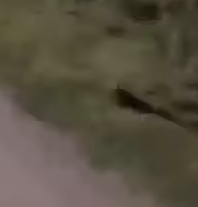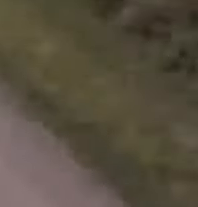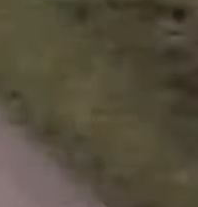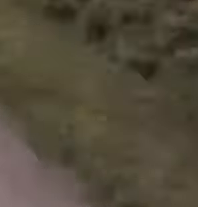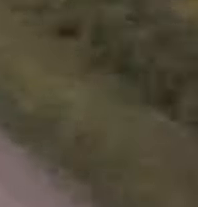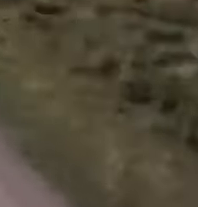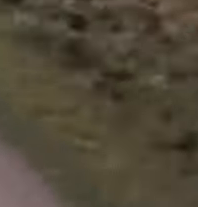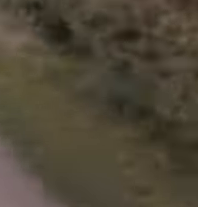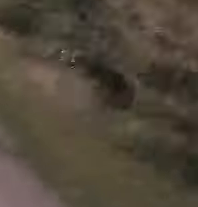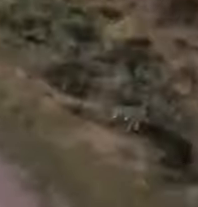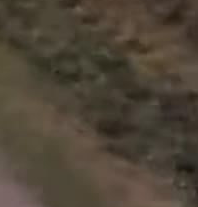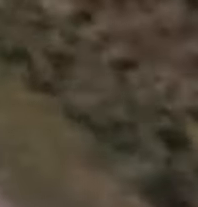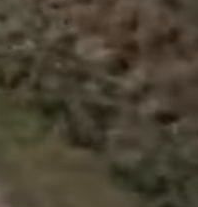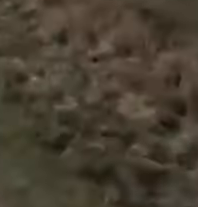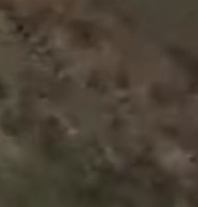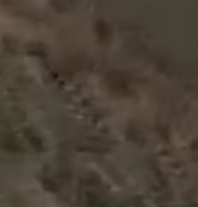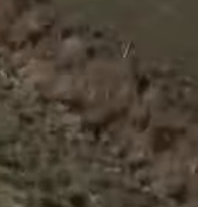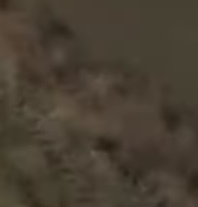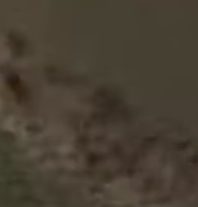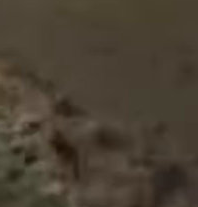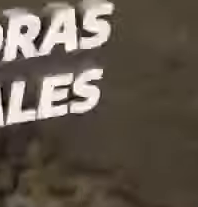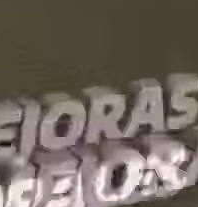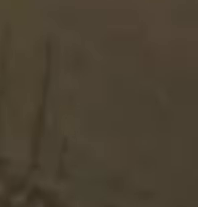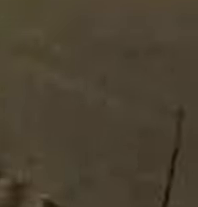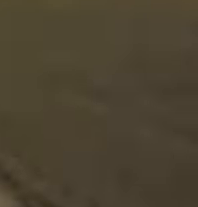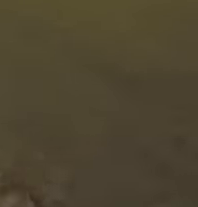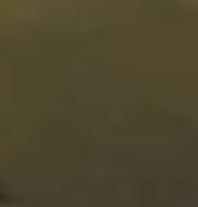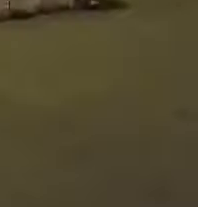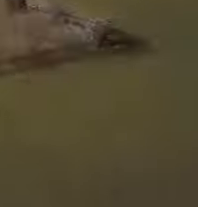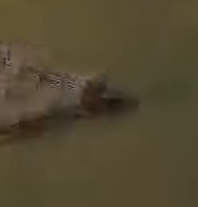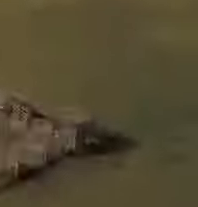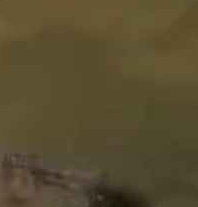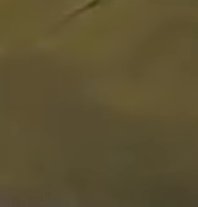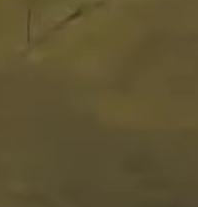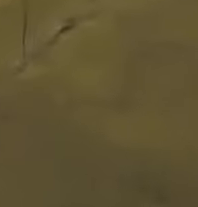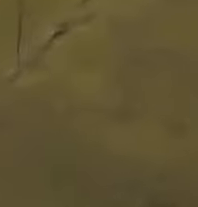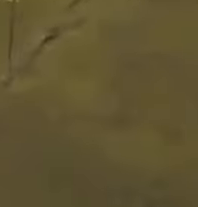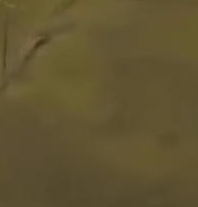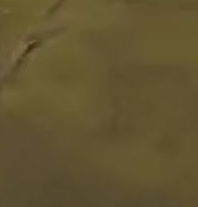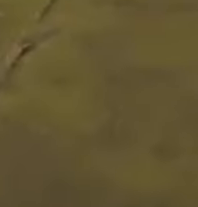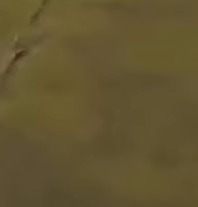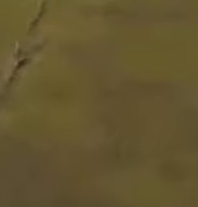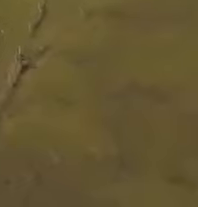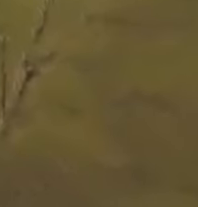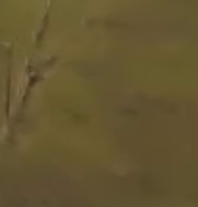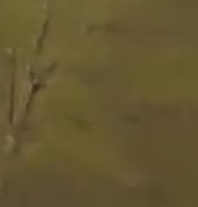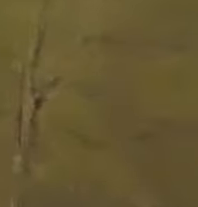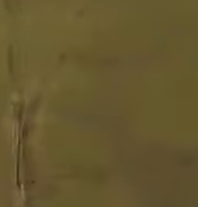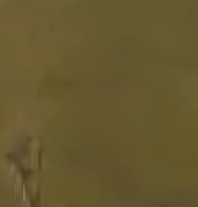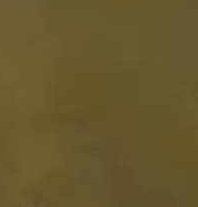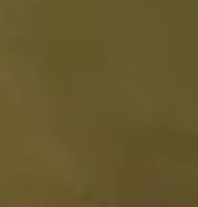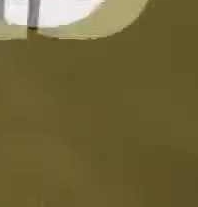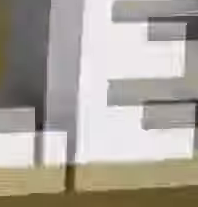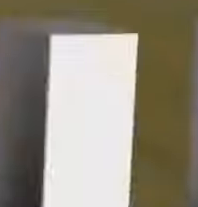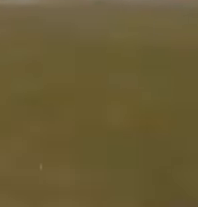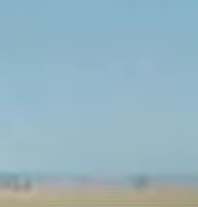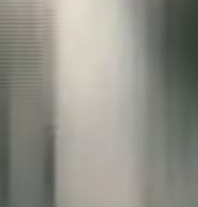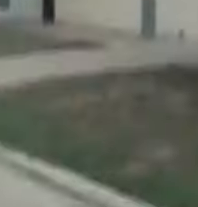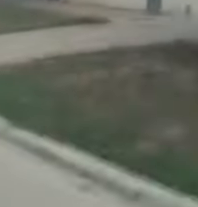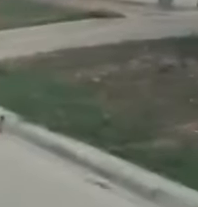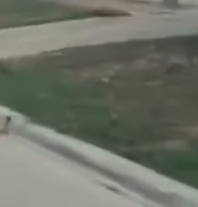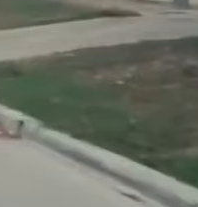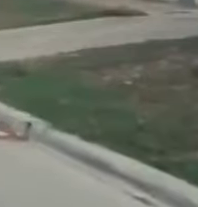a vos te hablo que tal vez no conoces todo lo que viene haciendo la provincia de Buenos Aires para garantizar el derecho a la educación a la salud a la seguridad y todas las obras en caminos, rutas